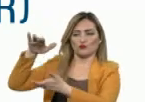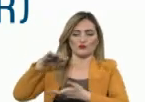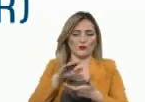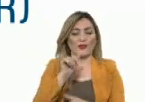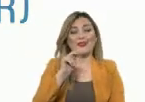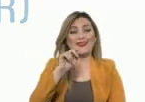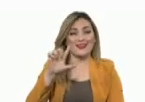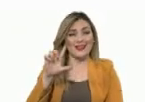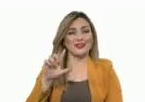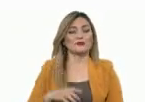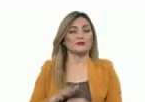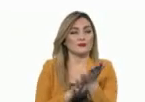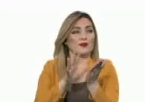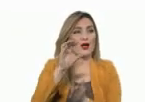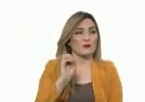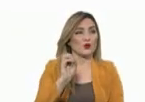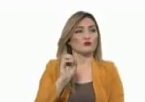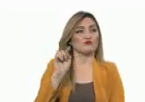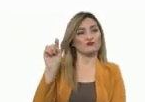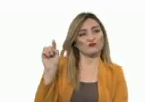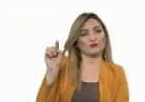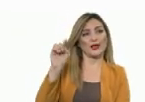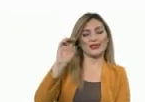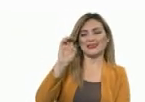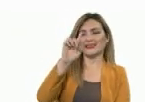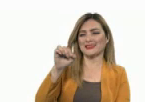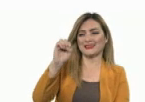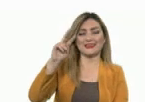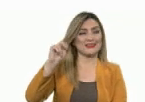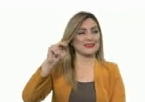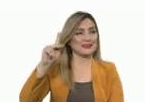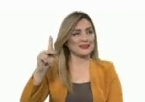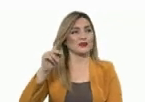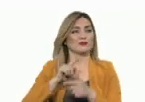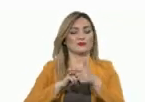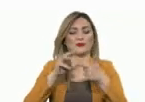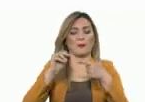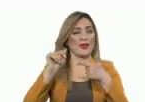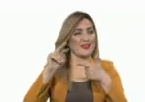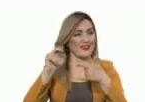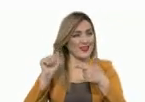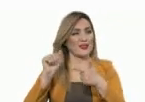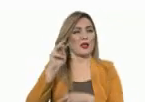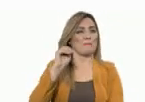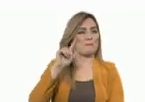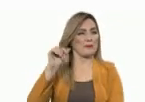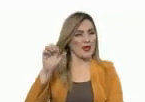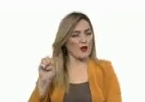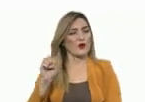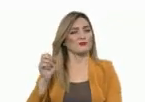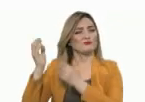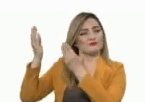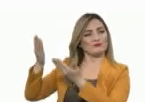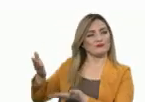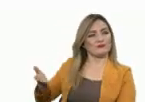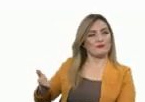Salcedo, pero además los hermanos Alan y Federico Zen, Sara Medina, Jocelyn Mieles, Emilio Pinargote, Carolina